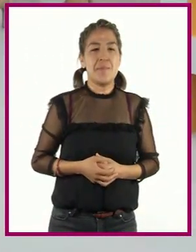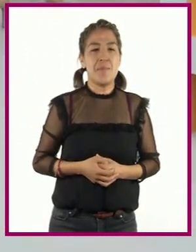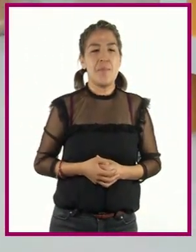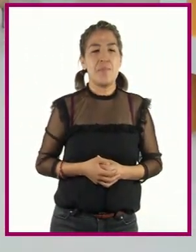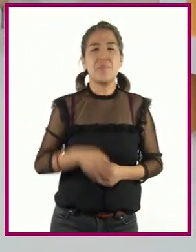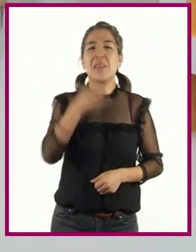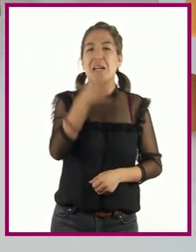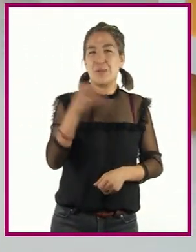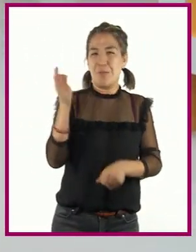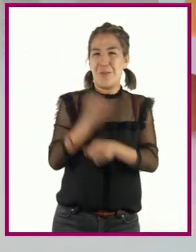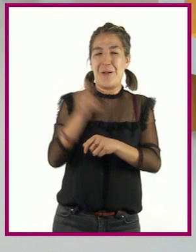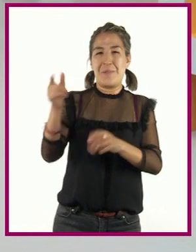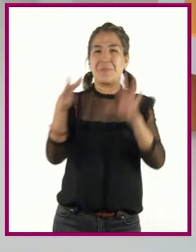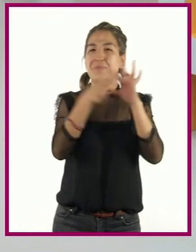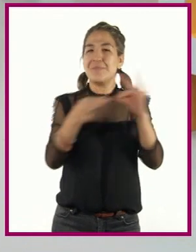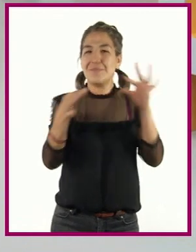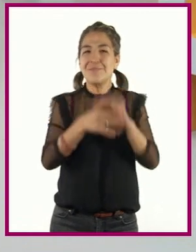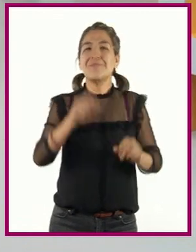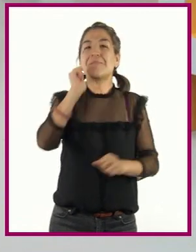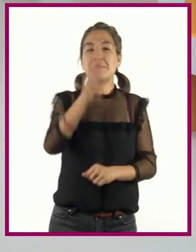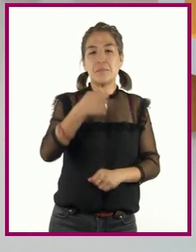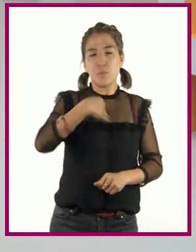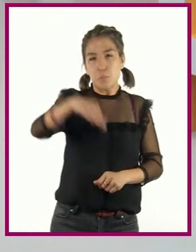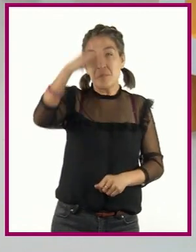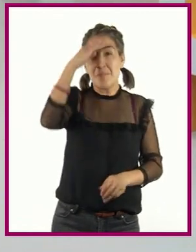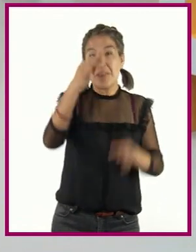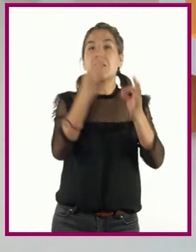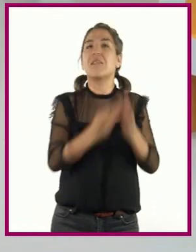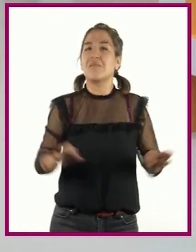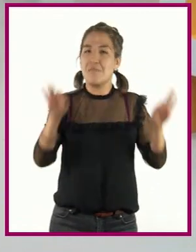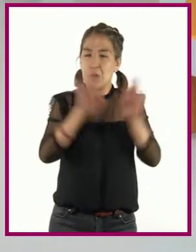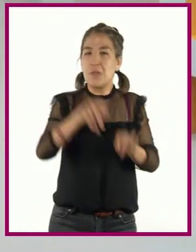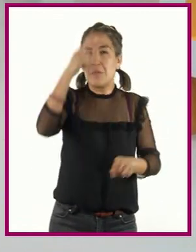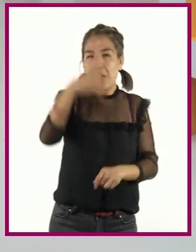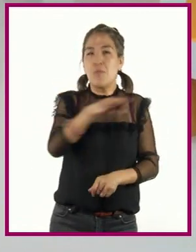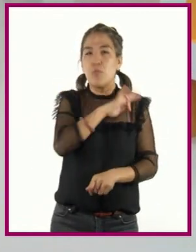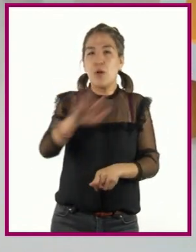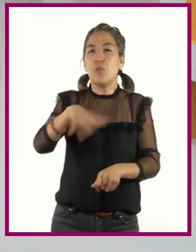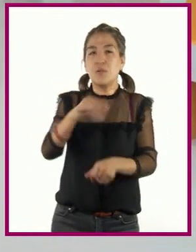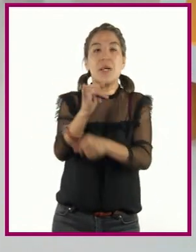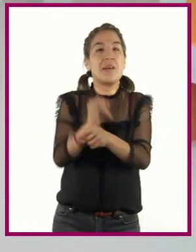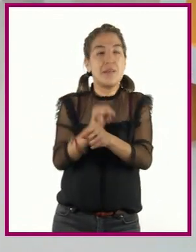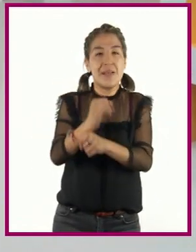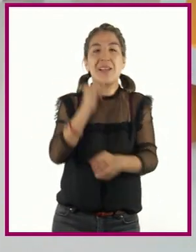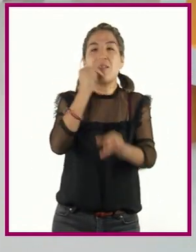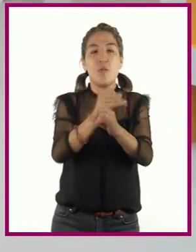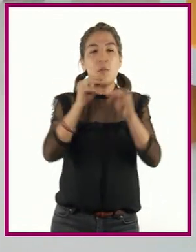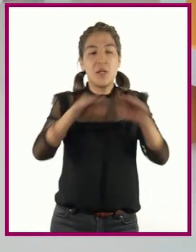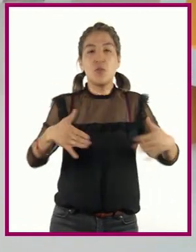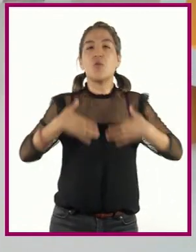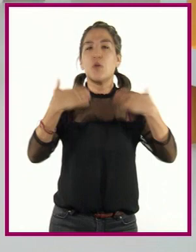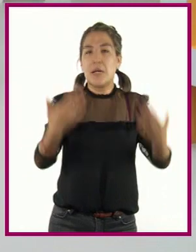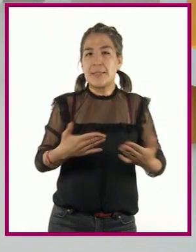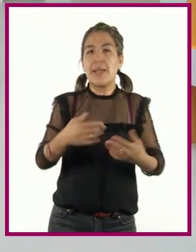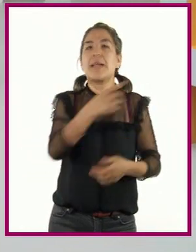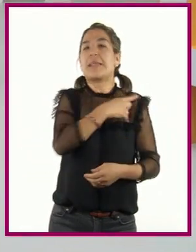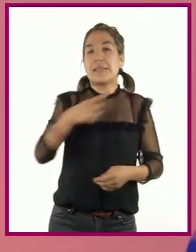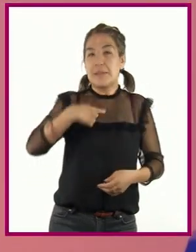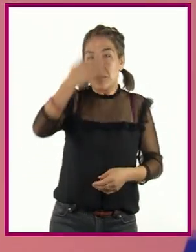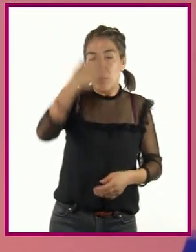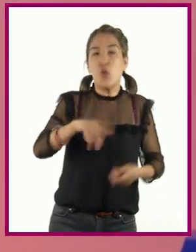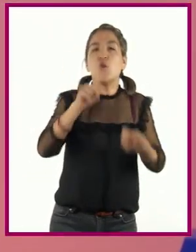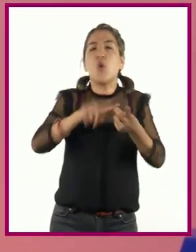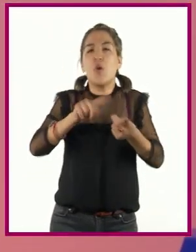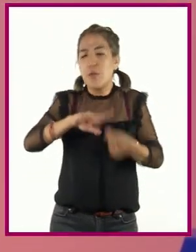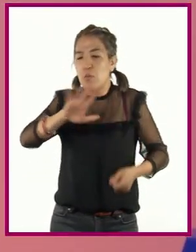Algo que se ha mencionado y que considero que es fundamental para buscar información confiable es saber dónde buscarla,